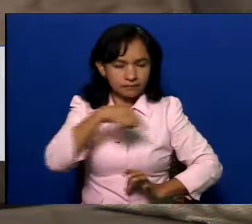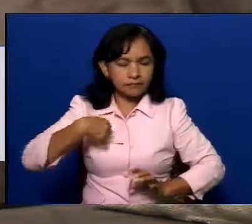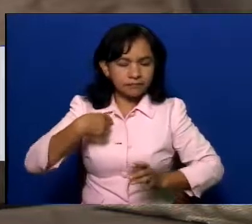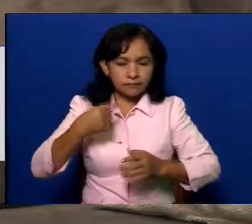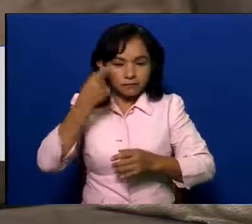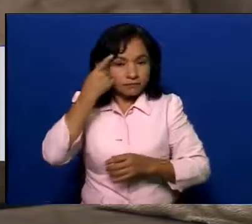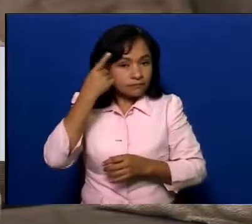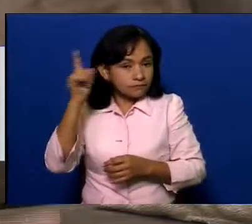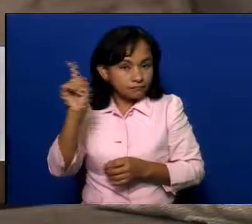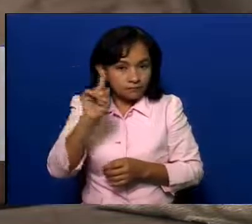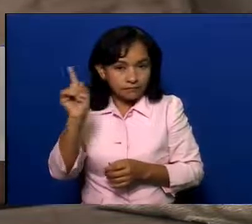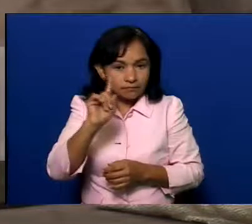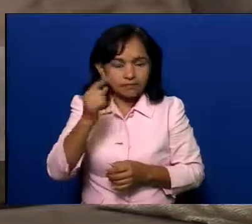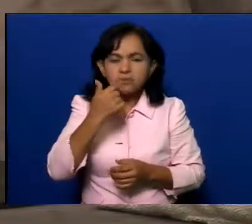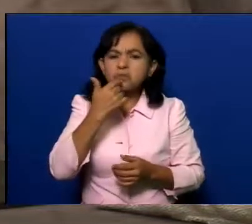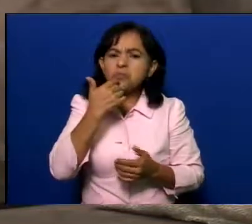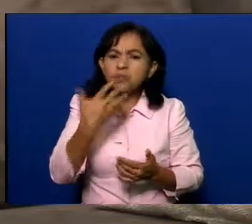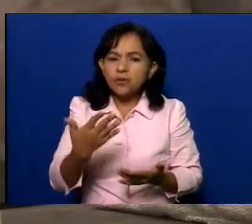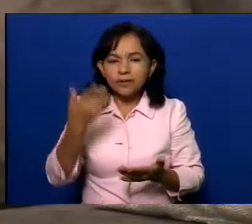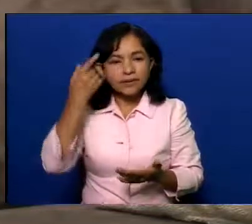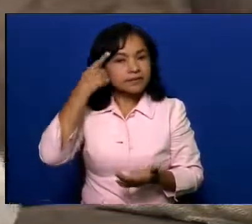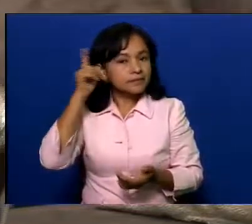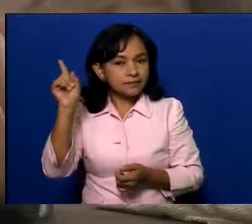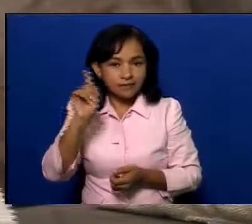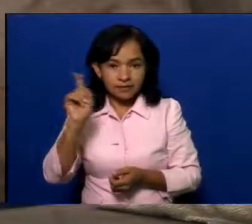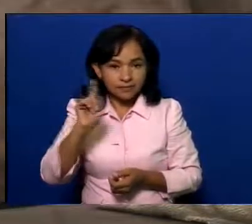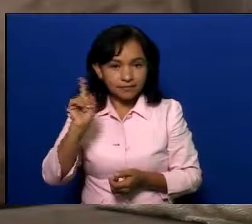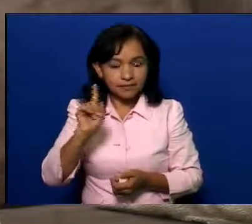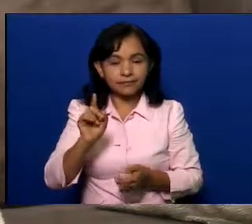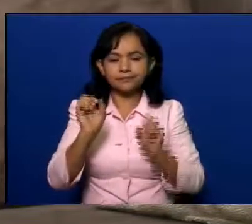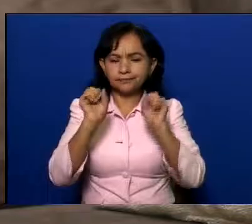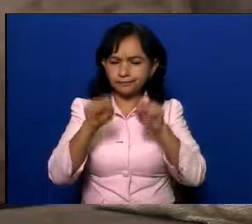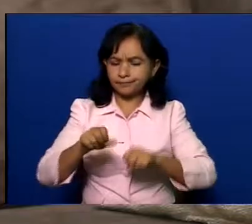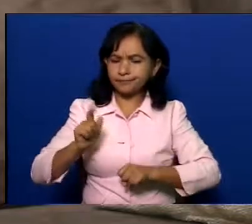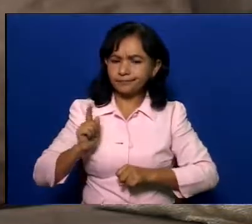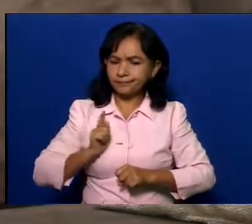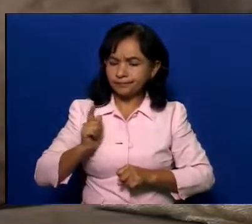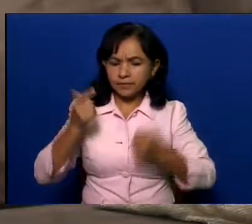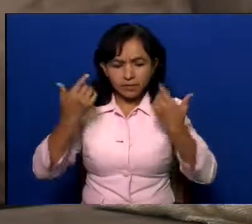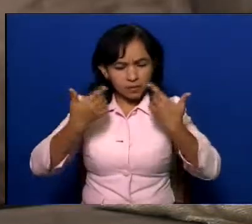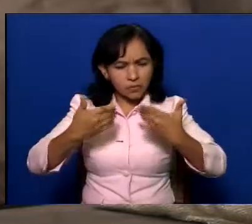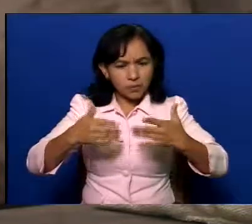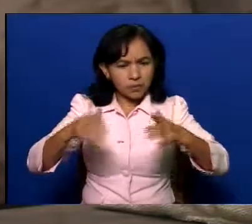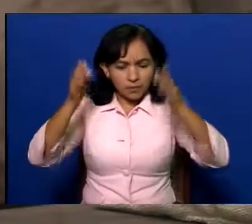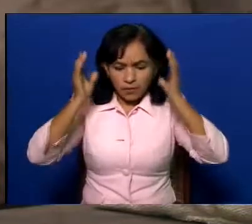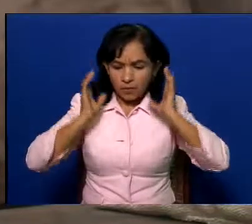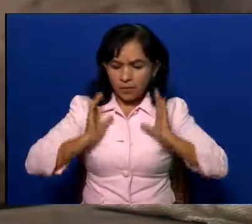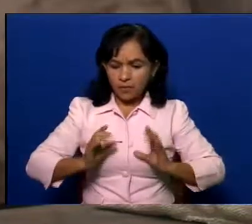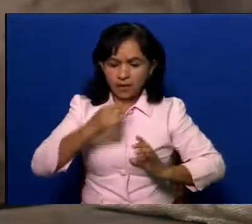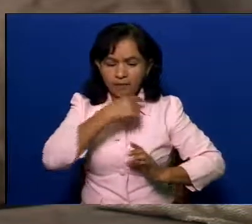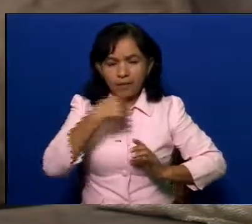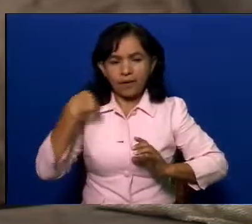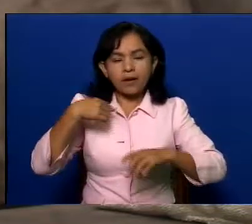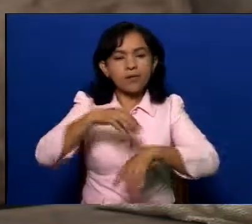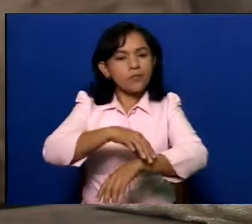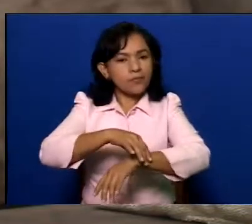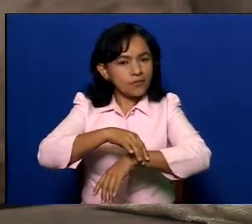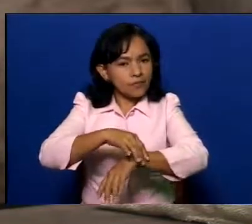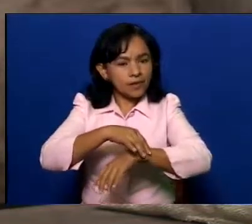pues exactamente la causa, pero sí pueden aparecer en cualquier parte del cuerpo, los de los huesos